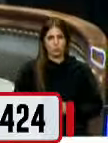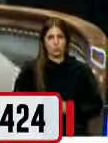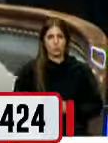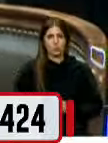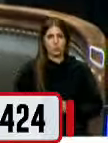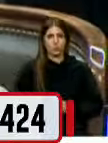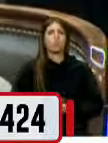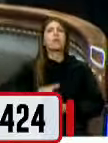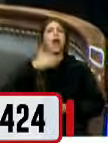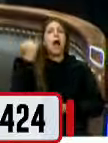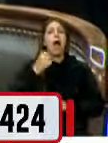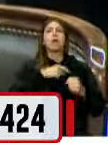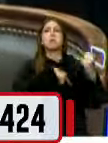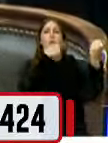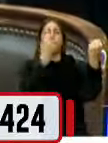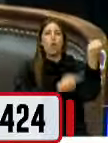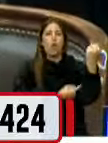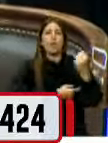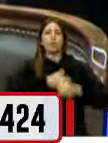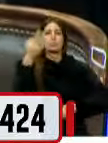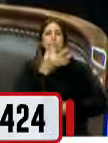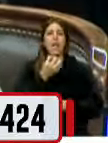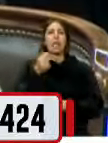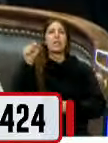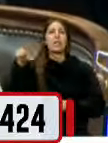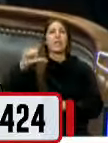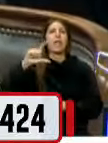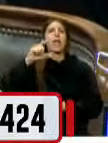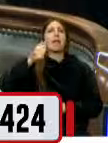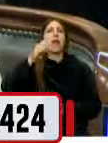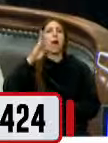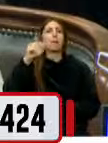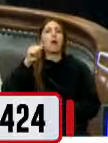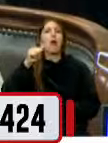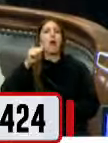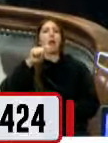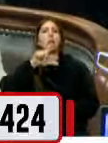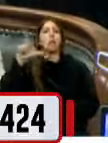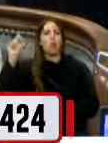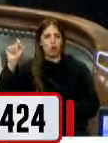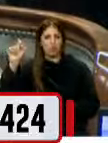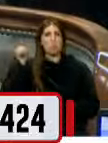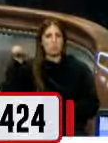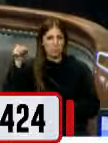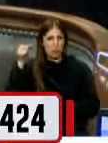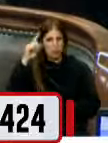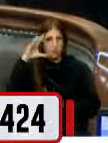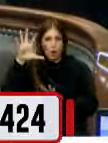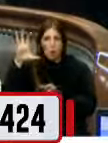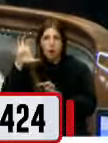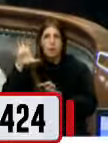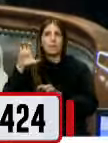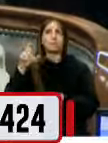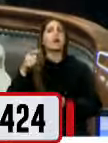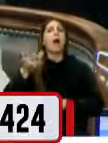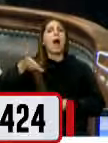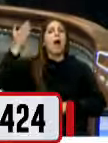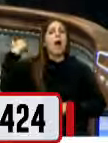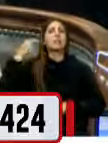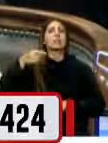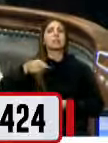vehículos y evitando que se acerquen al Congreso. Bueno, gracias, Mati. Adolfo, ahí escuchábamos hace un